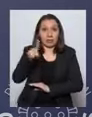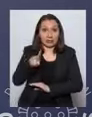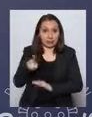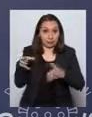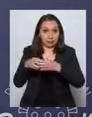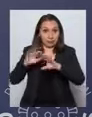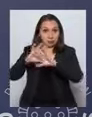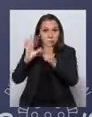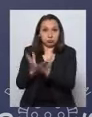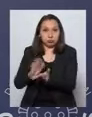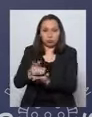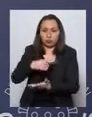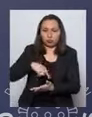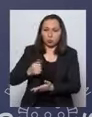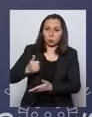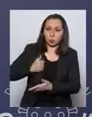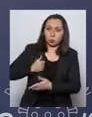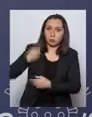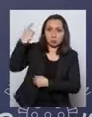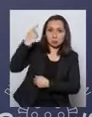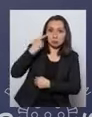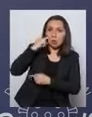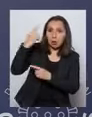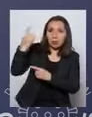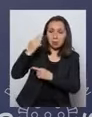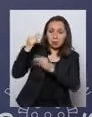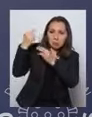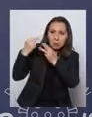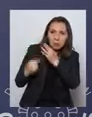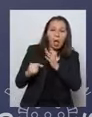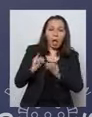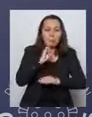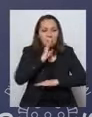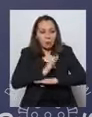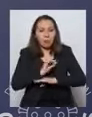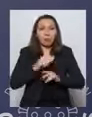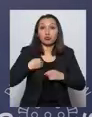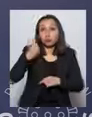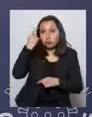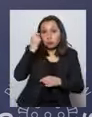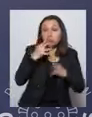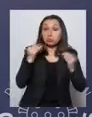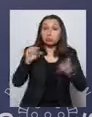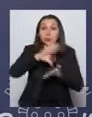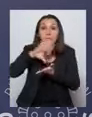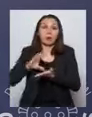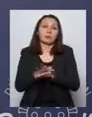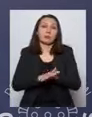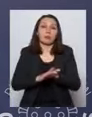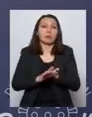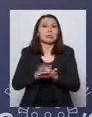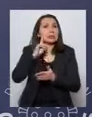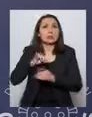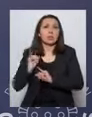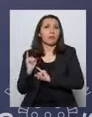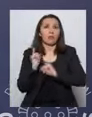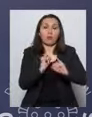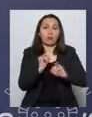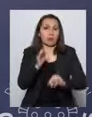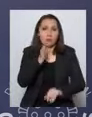nosotros seguimos estrictamente los criterios de la organización mundial de la salud yo entiendo que en muchos países por ejemplo no reporten